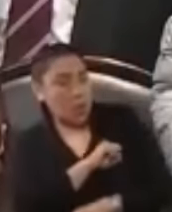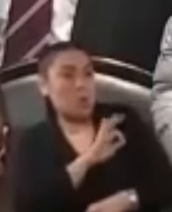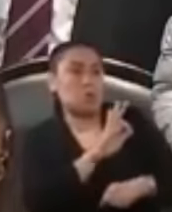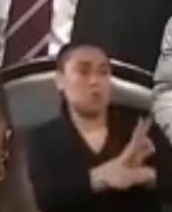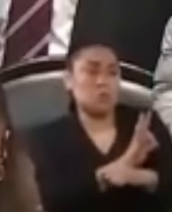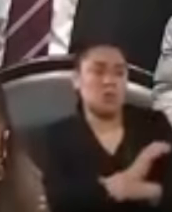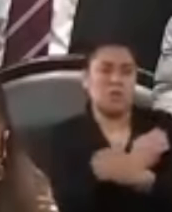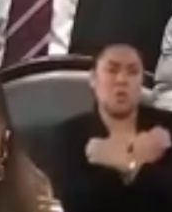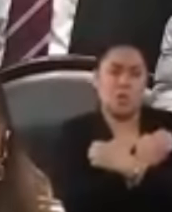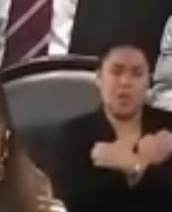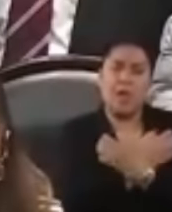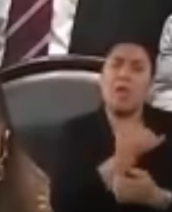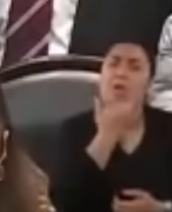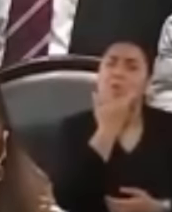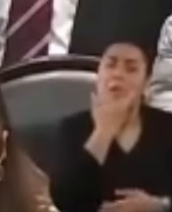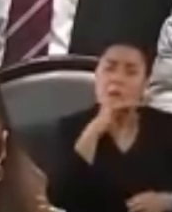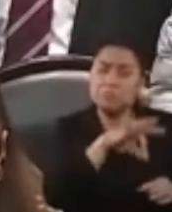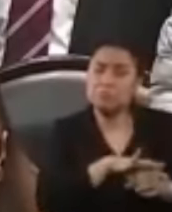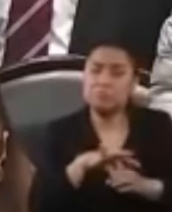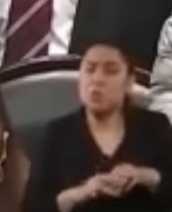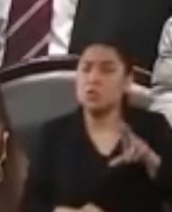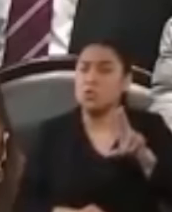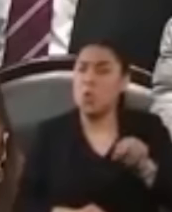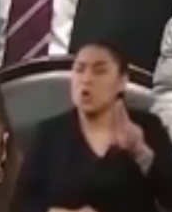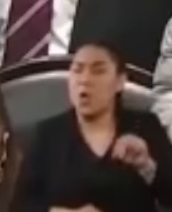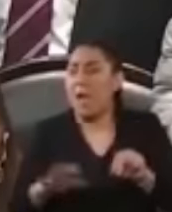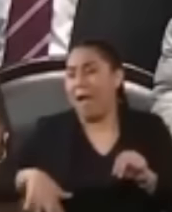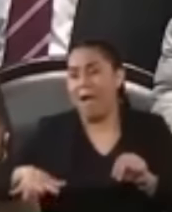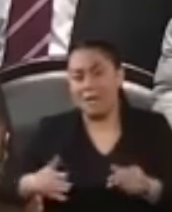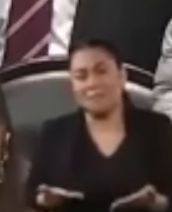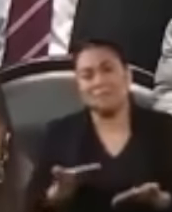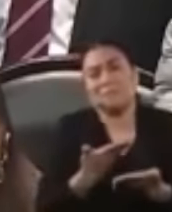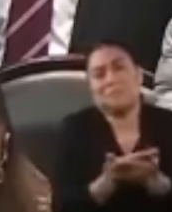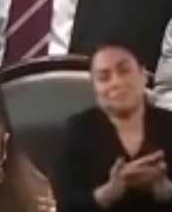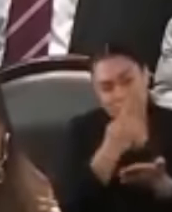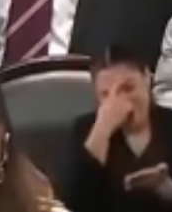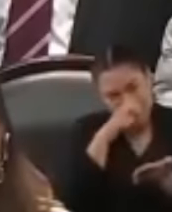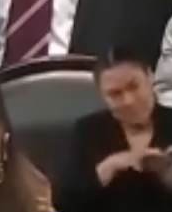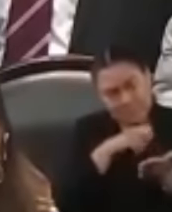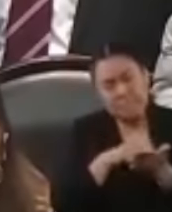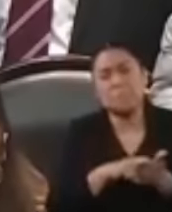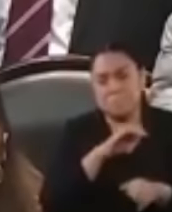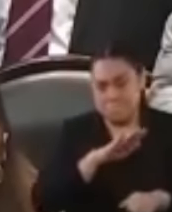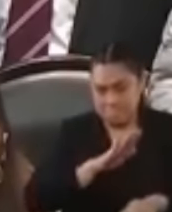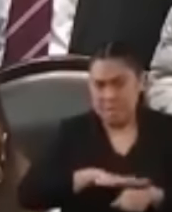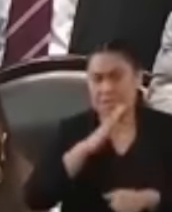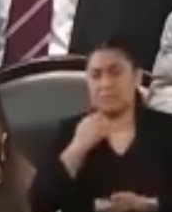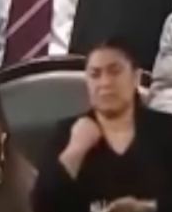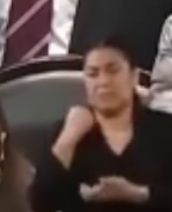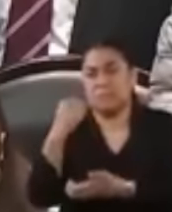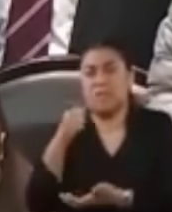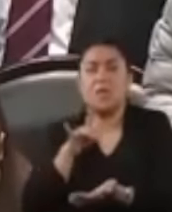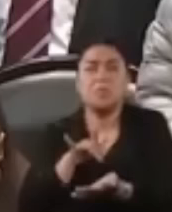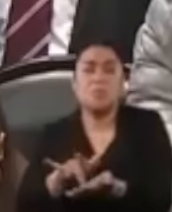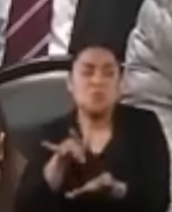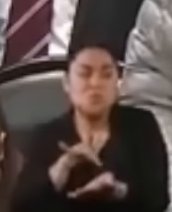han votado en contra las reservas que presentó nuestro movimiento para incrementar apoyos no